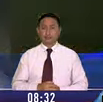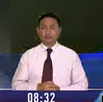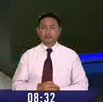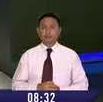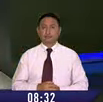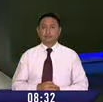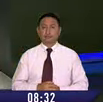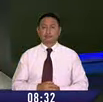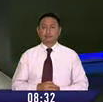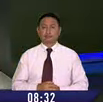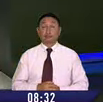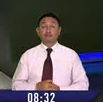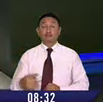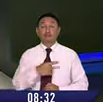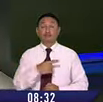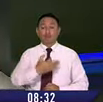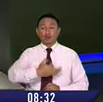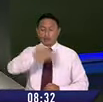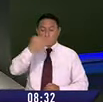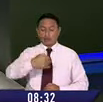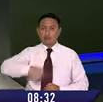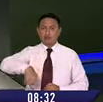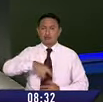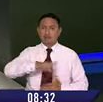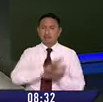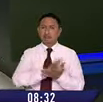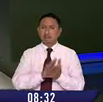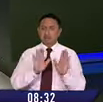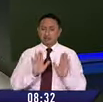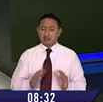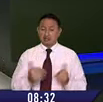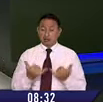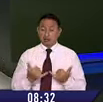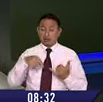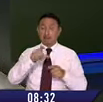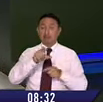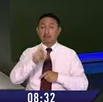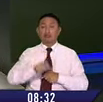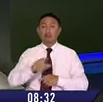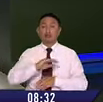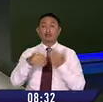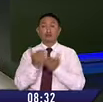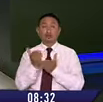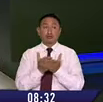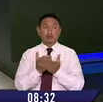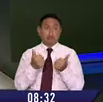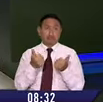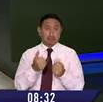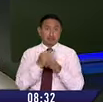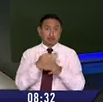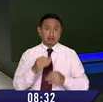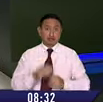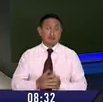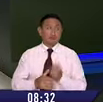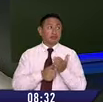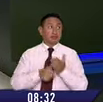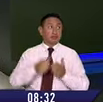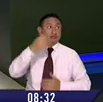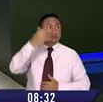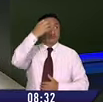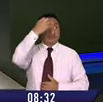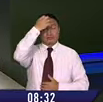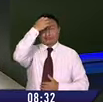Con esto se garantiza la tranquilidad que se tiene que tener hasta ahora en la ciudadanía. Todos los servicios están funcionando y el Ministerio también de Educación ha dicho clases